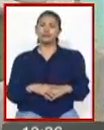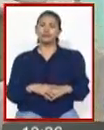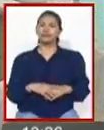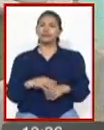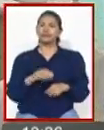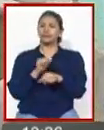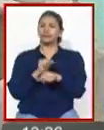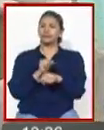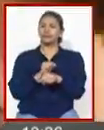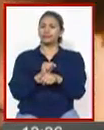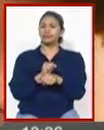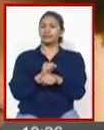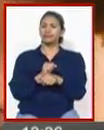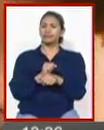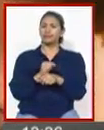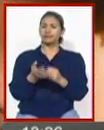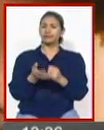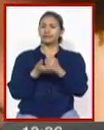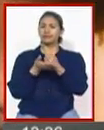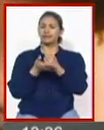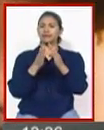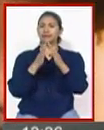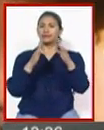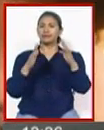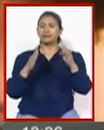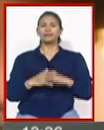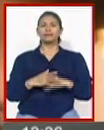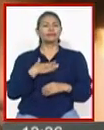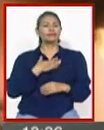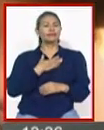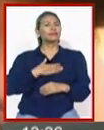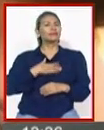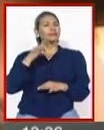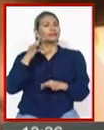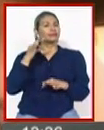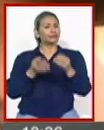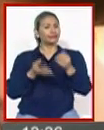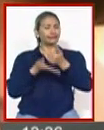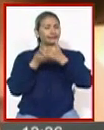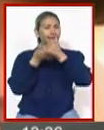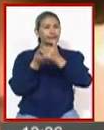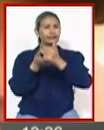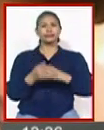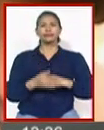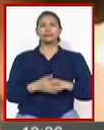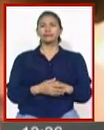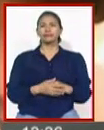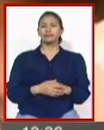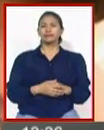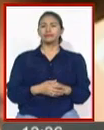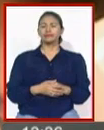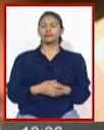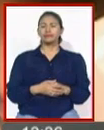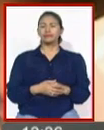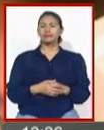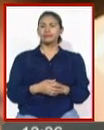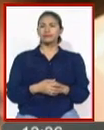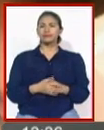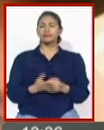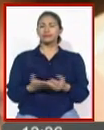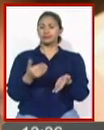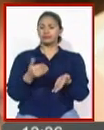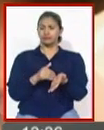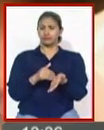trabajaba, ella más que todo nos ayudaba en la casa. Por favor, si nos pueden ayudar colaborándonos, no quiero que le pase otra